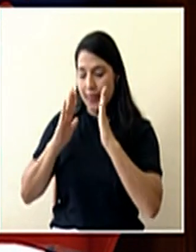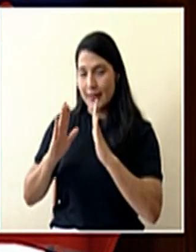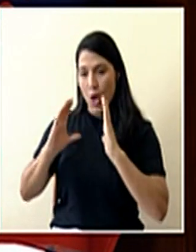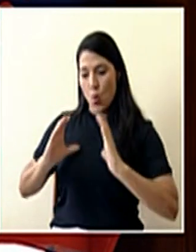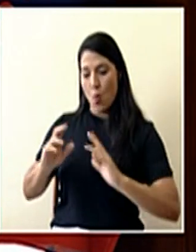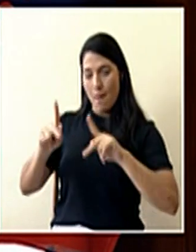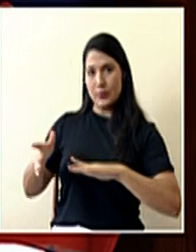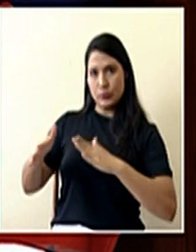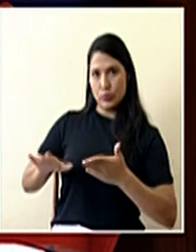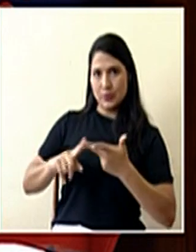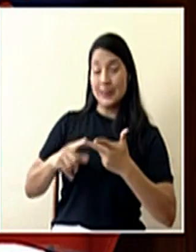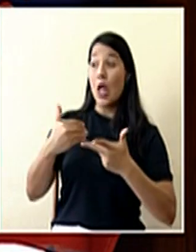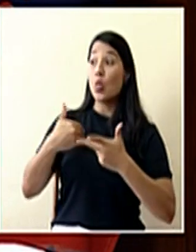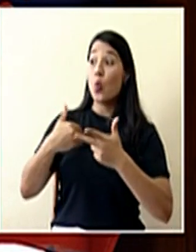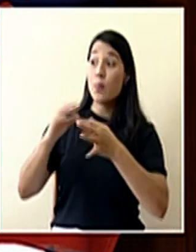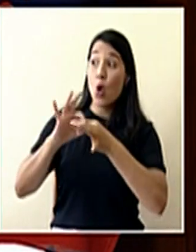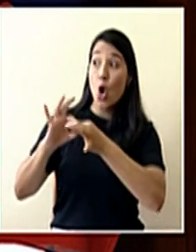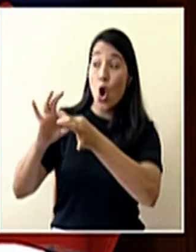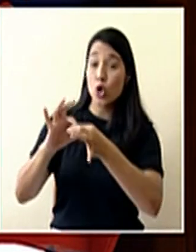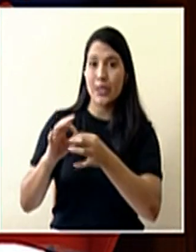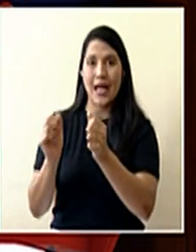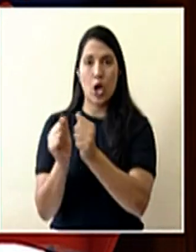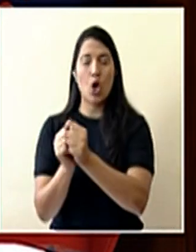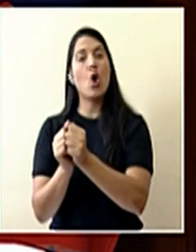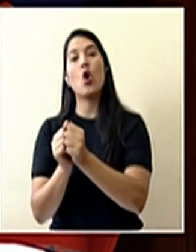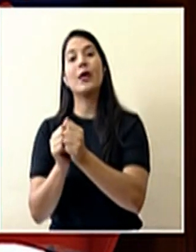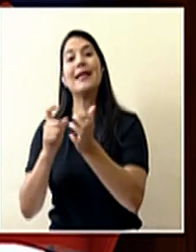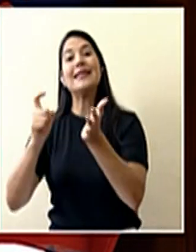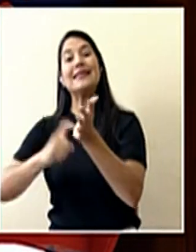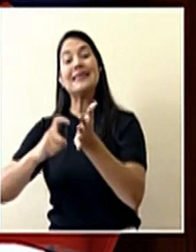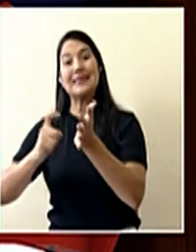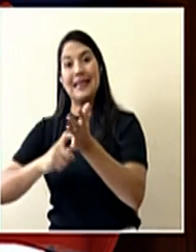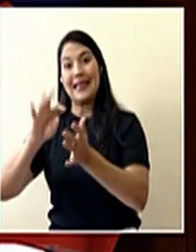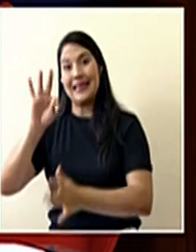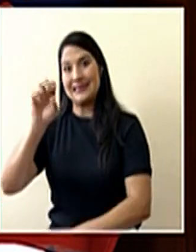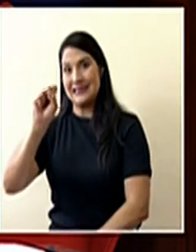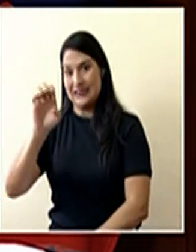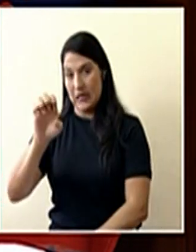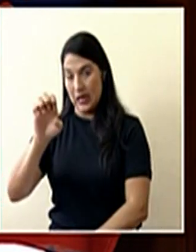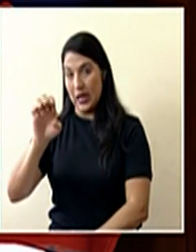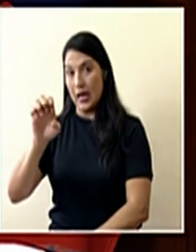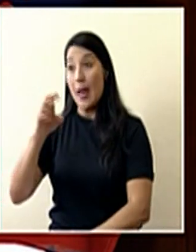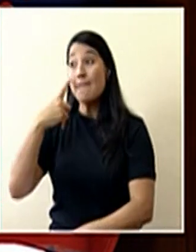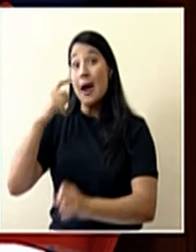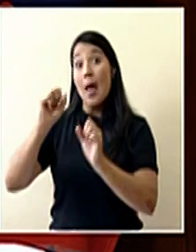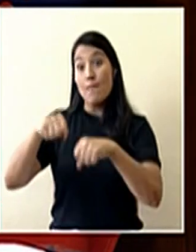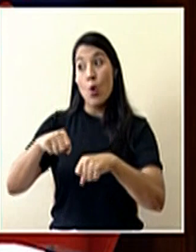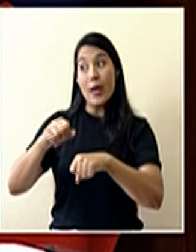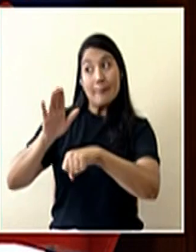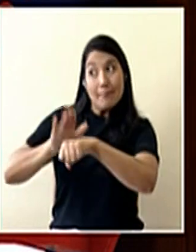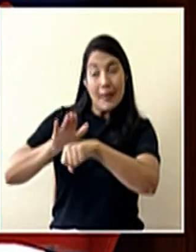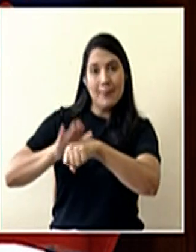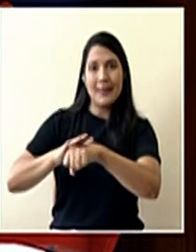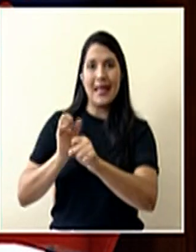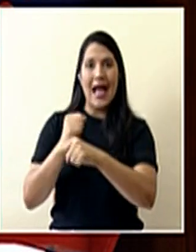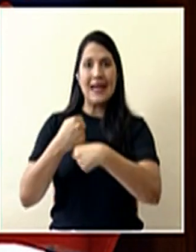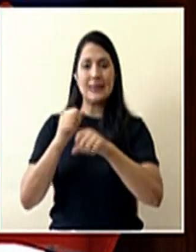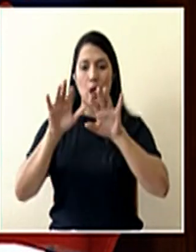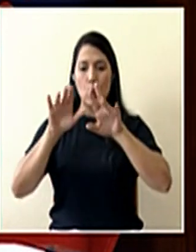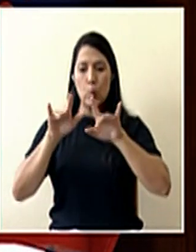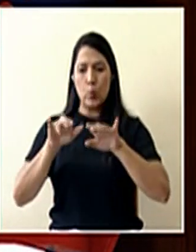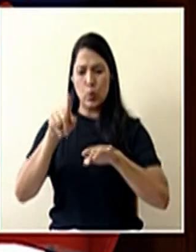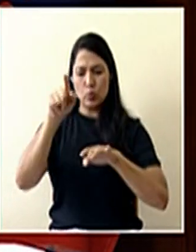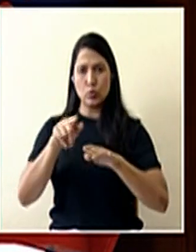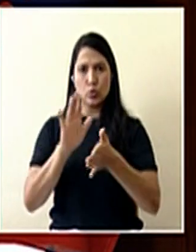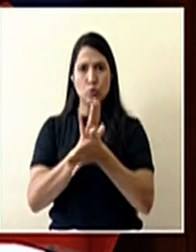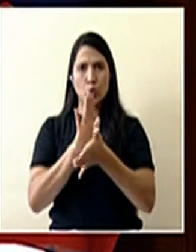Supremo de Elecciones para que las actas de defunción sean digitales. Y por dentro, yo y mi equipo de trabajo y yo lo que decíamos